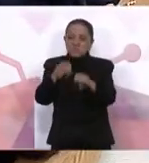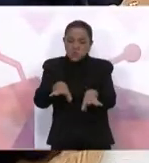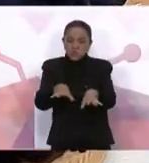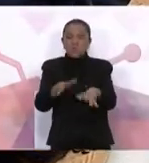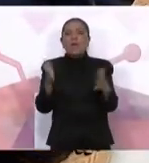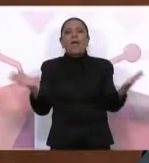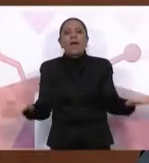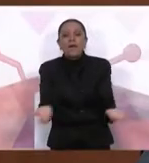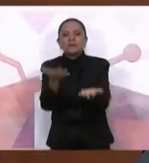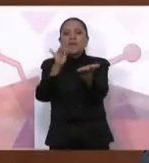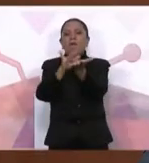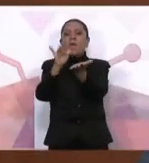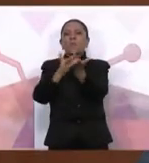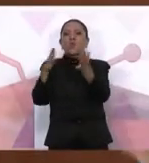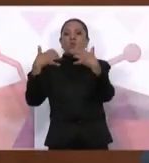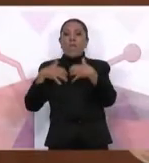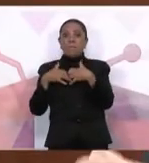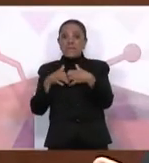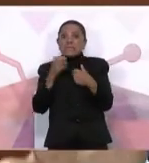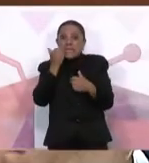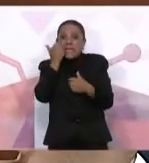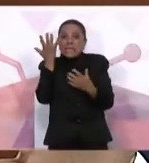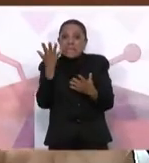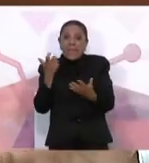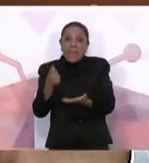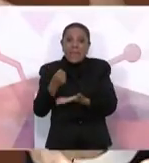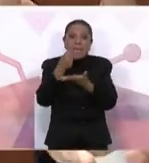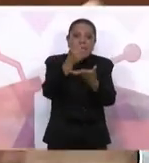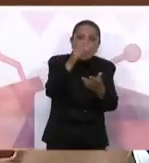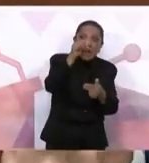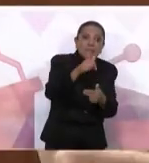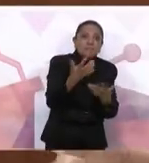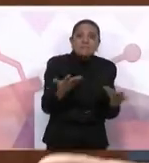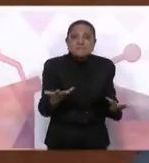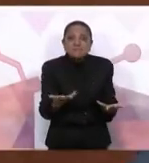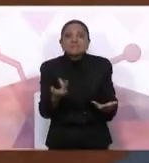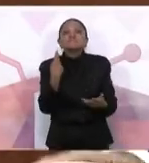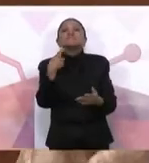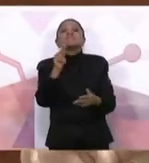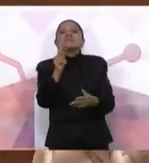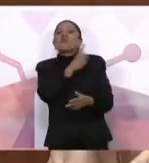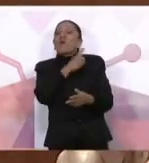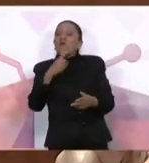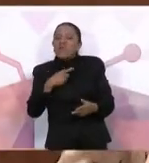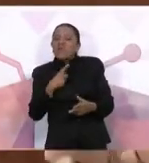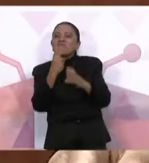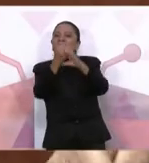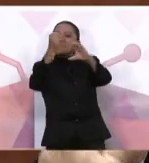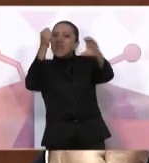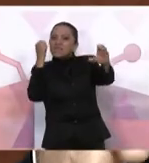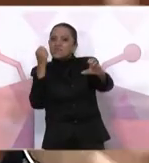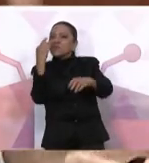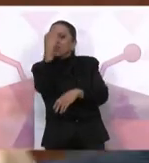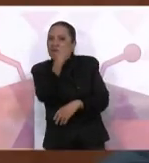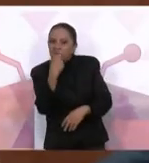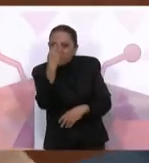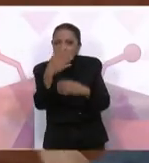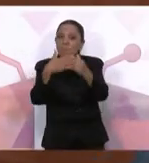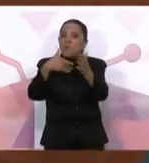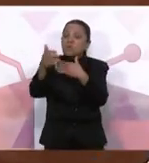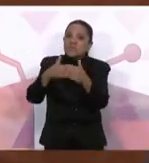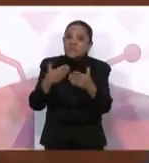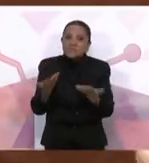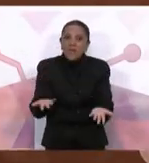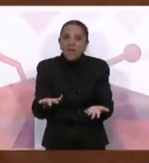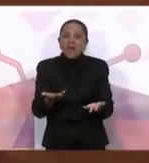ánimo de invertir es decir el transporte debe ser revisado modernizado debe generarse financiamiento